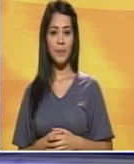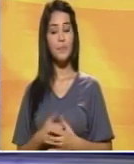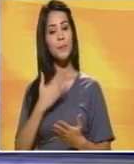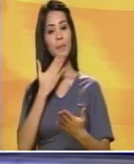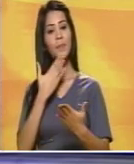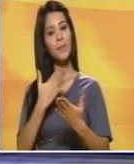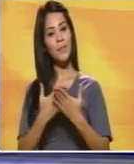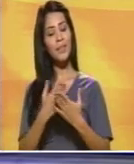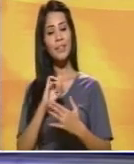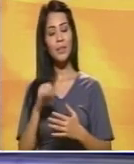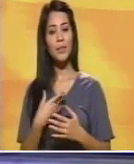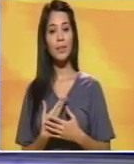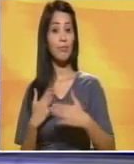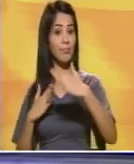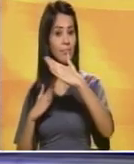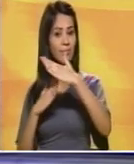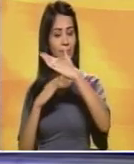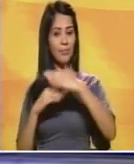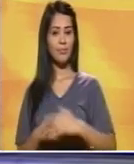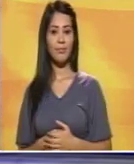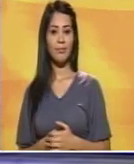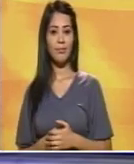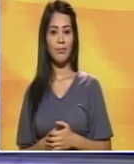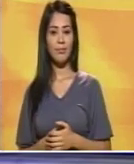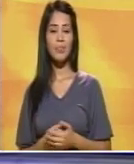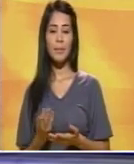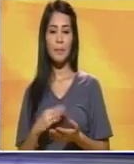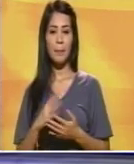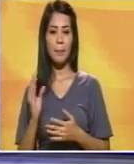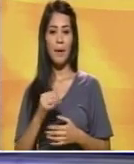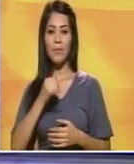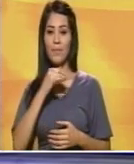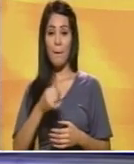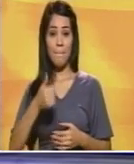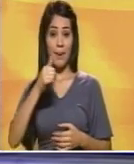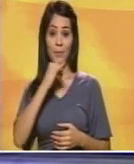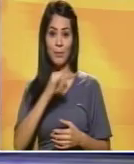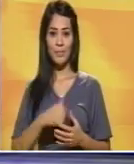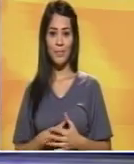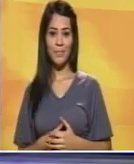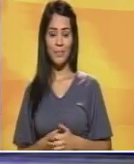Muchas gracias, Yohes. Es momento de hacer una nueva pausa. En breve volvemos con más información.